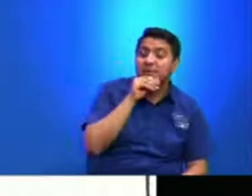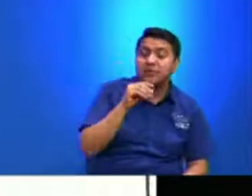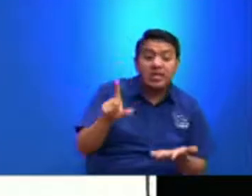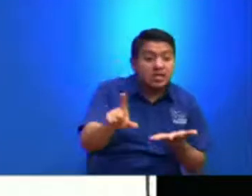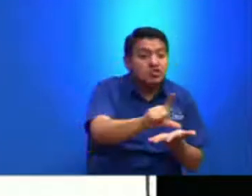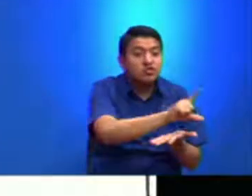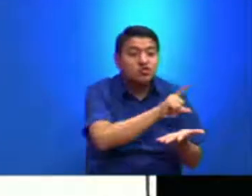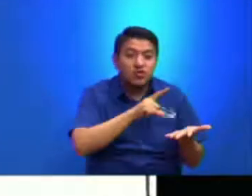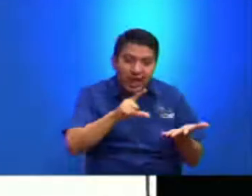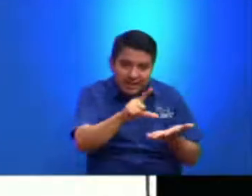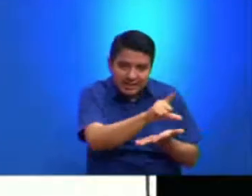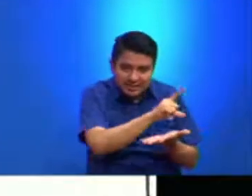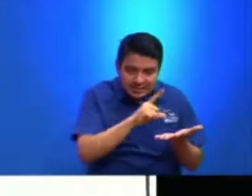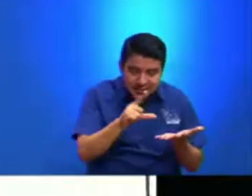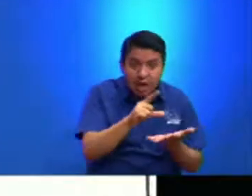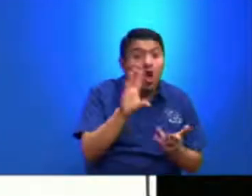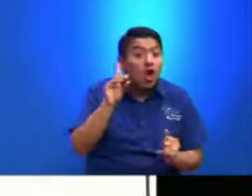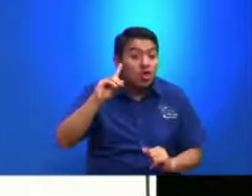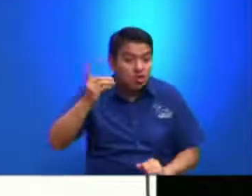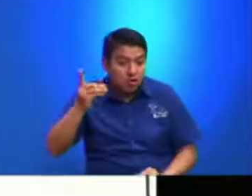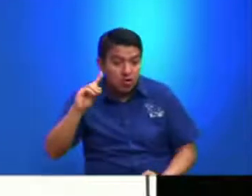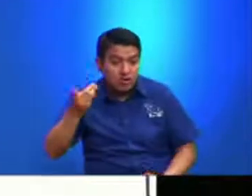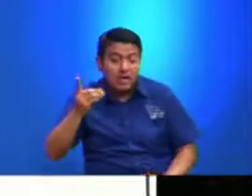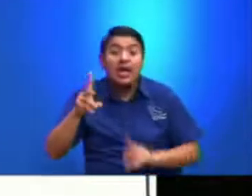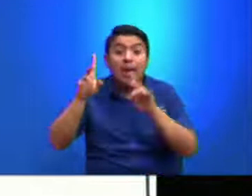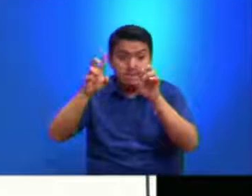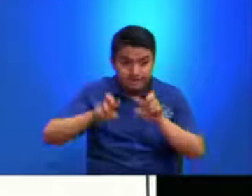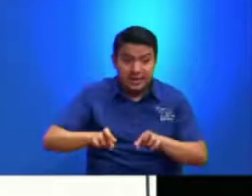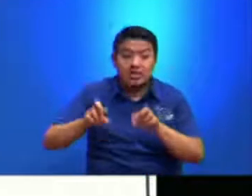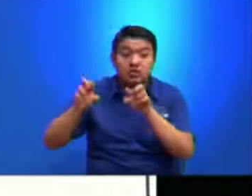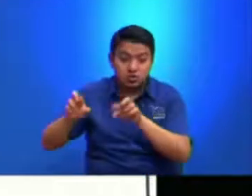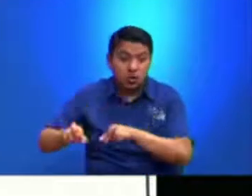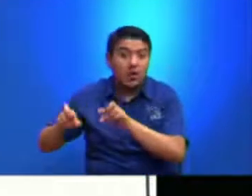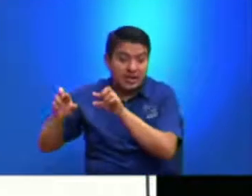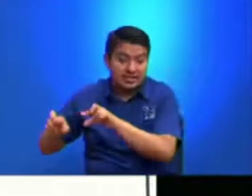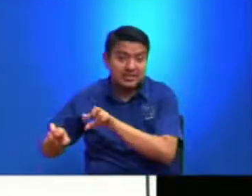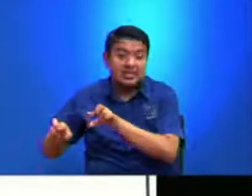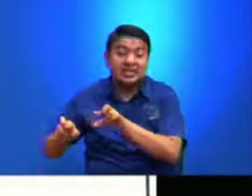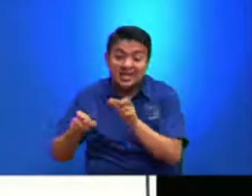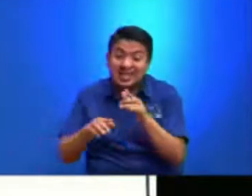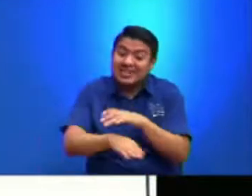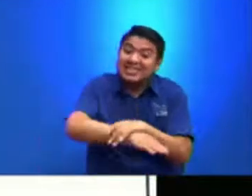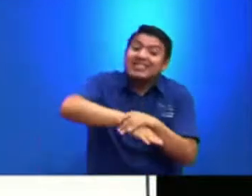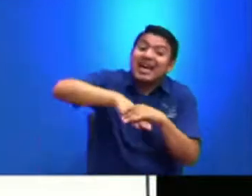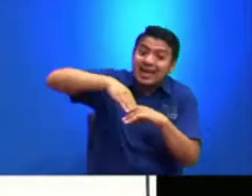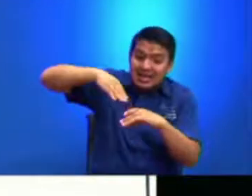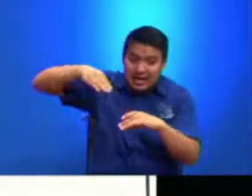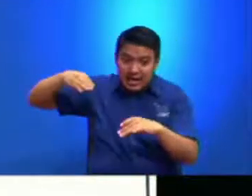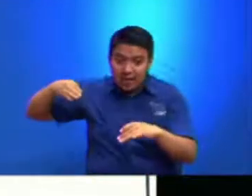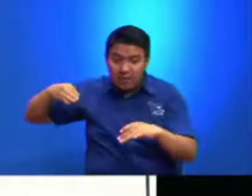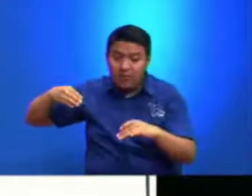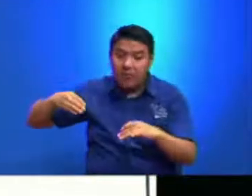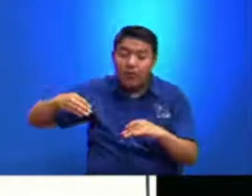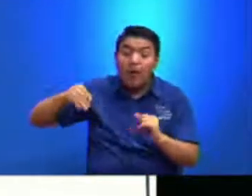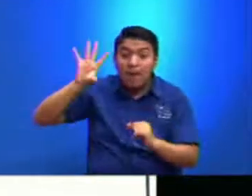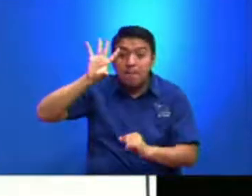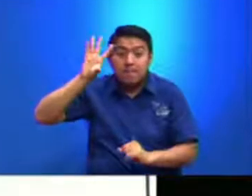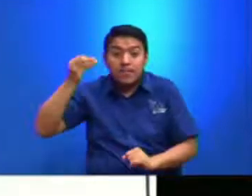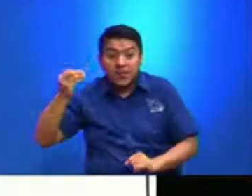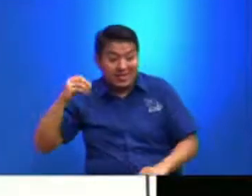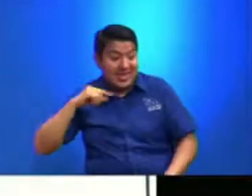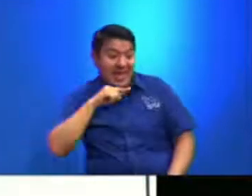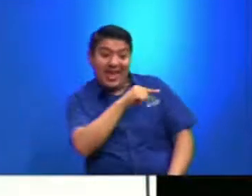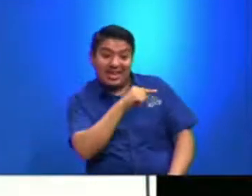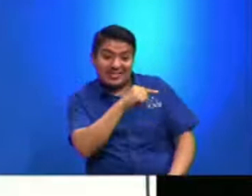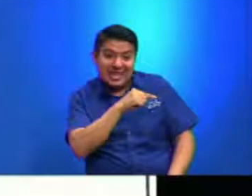Gracias, hermano. Dios te bendiga. ¿Y qué le pasaría a esta cosa? Ahí está. Era solo para darme